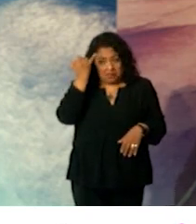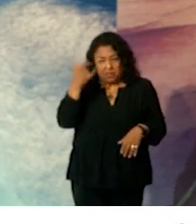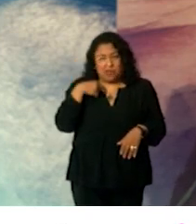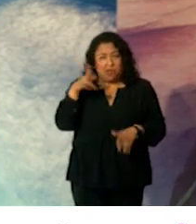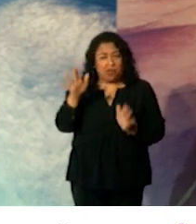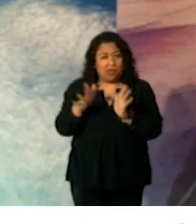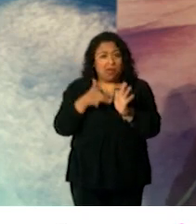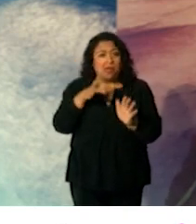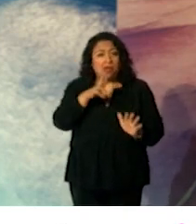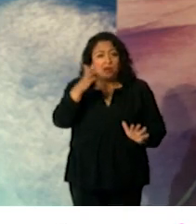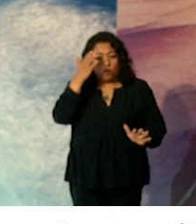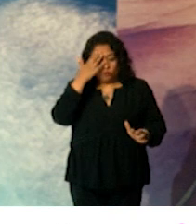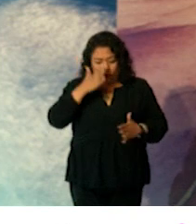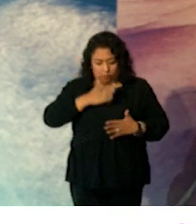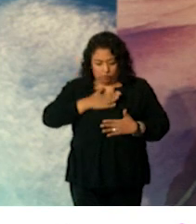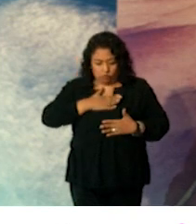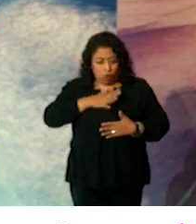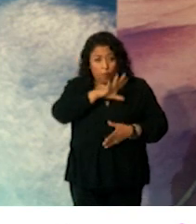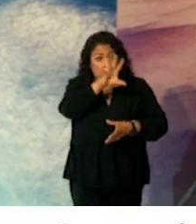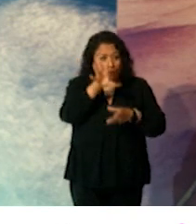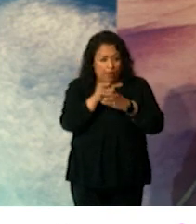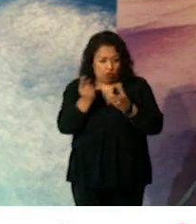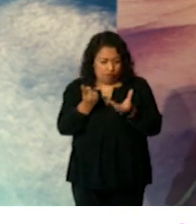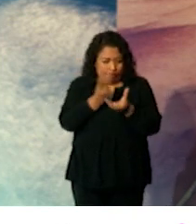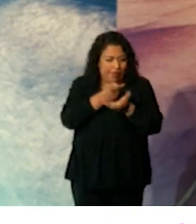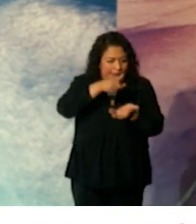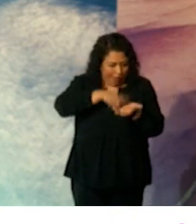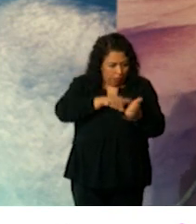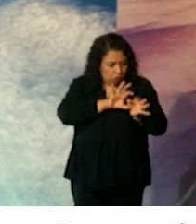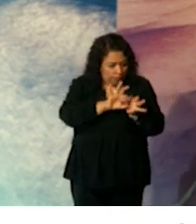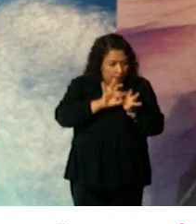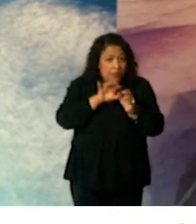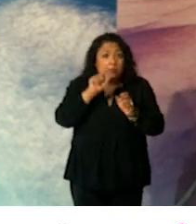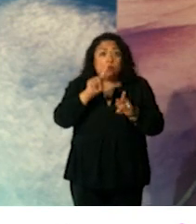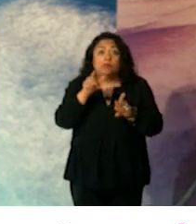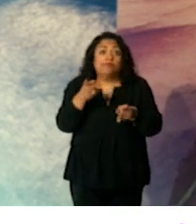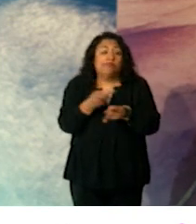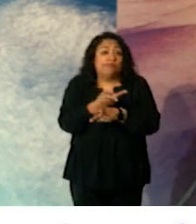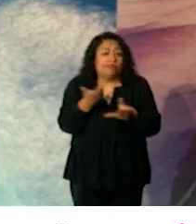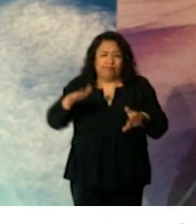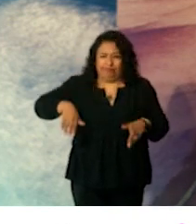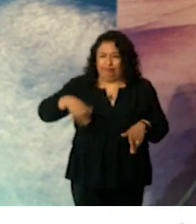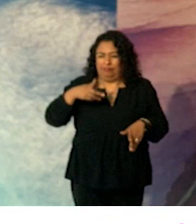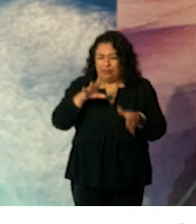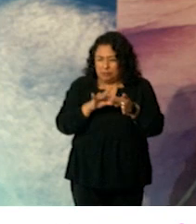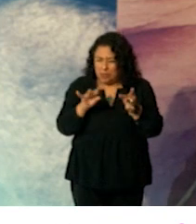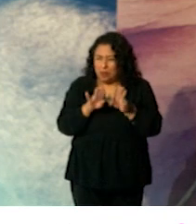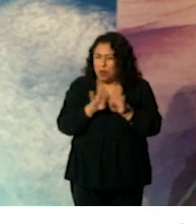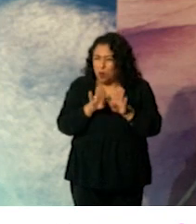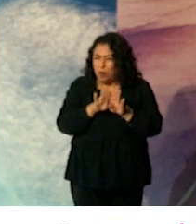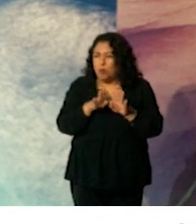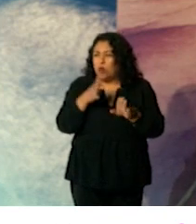con la de reconocernos como una parte del todo y también con algunas de las consecuencias que nos empezaste a dibujar desde